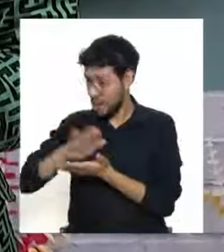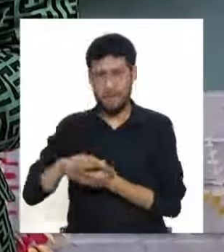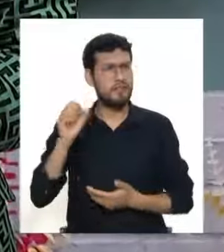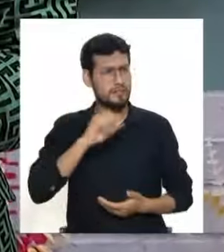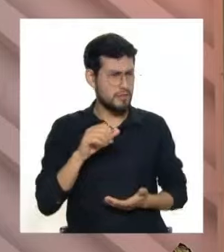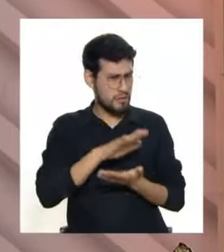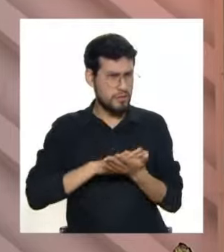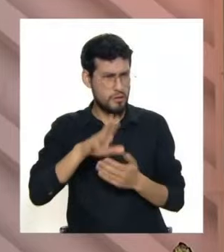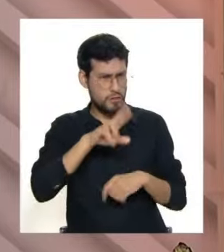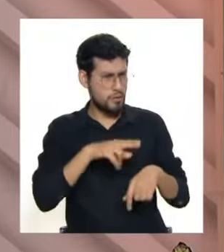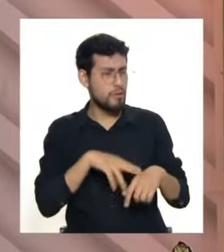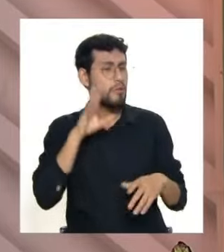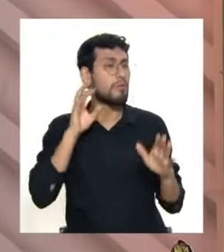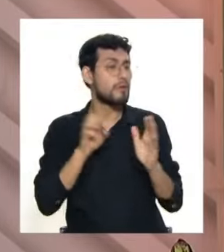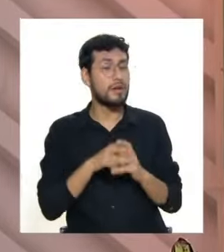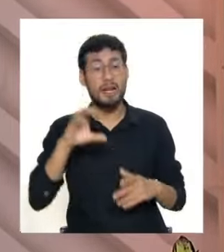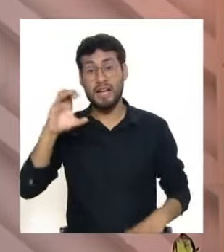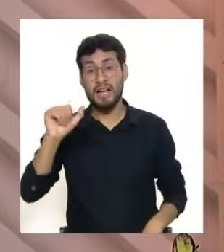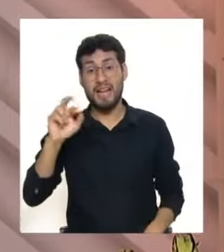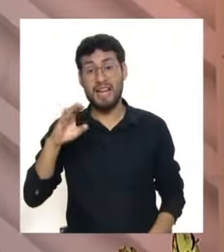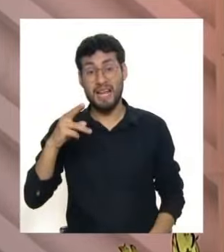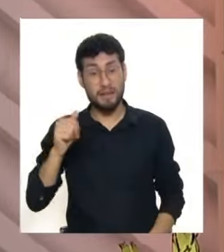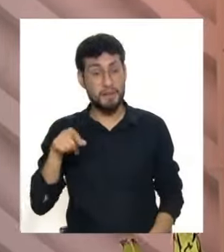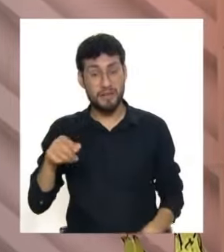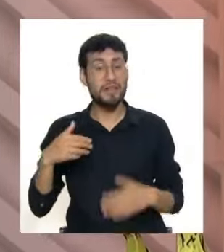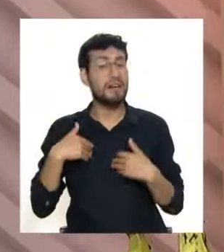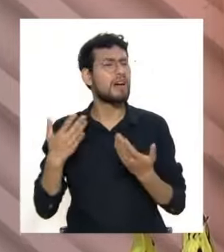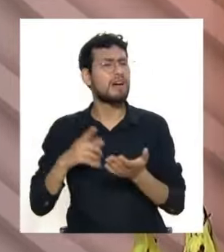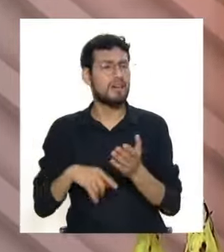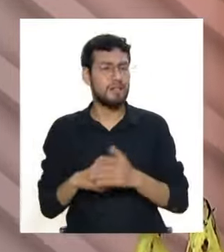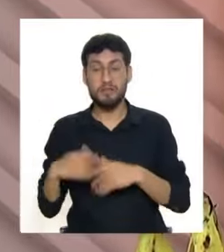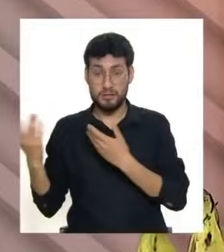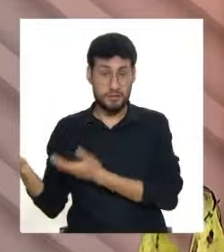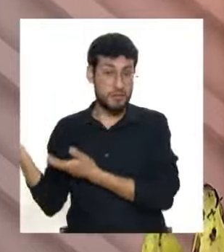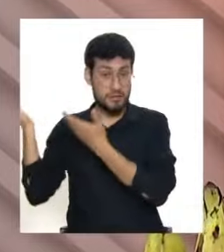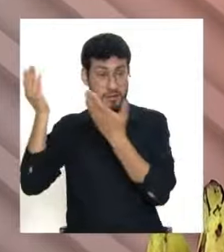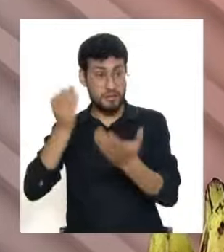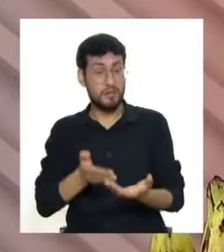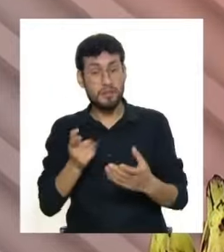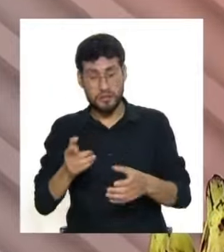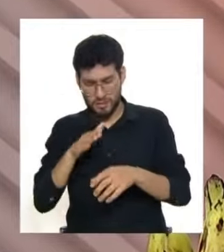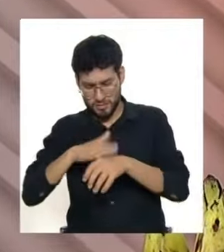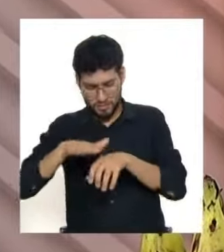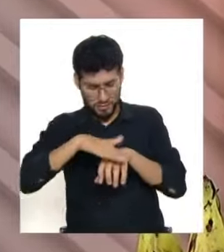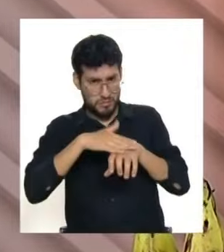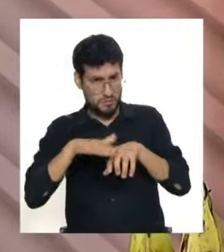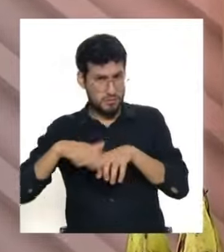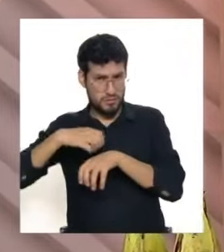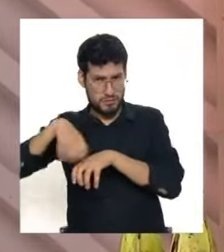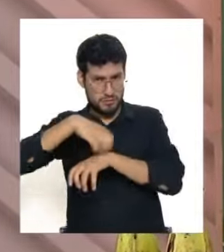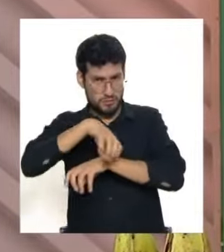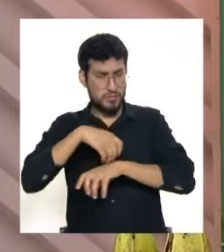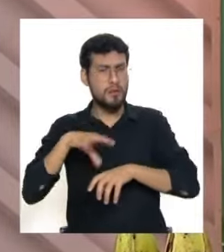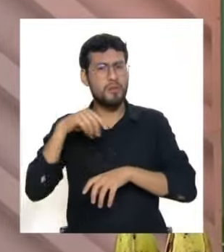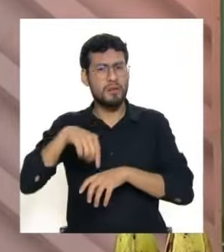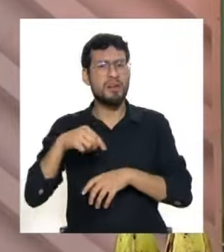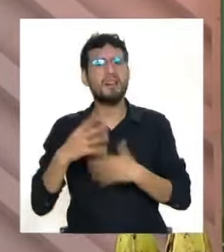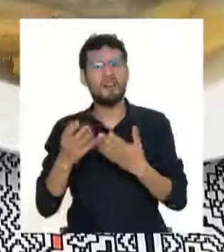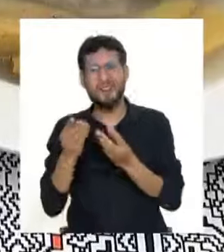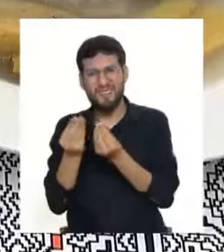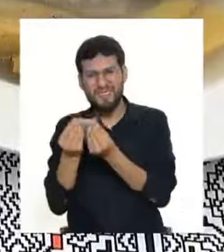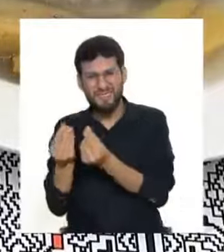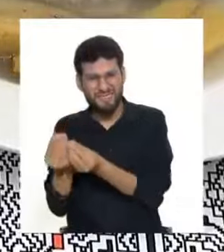lava normal, por ejemplo, a la carachama, lo que nosotros hacemos acá, lo traemos, lo escobillamos, le sacamos todo, porque esto vive en el